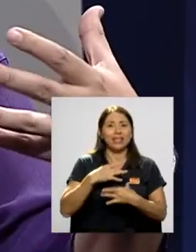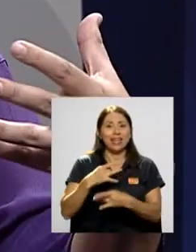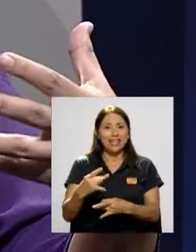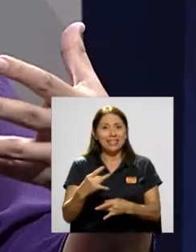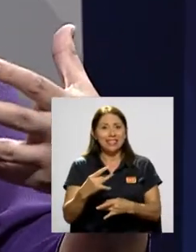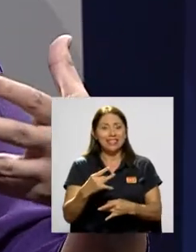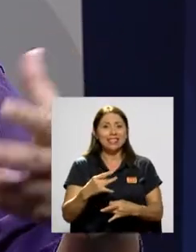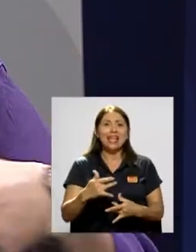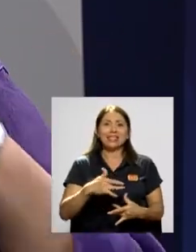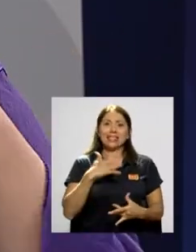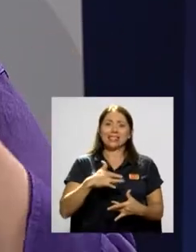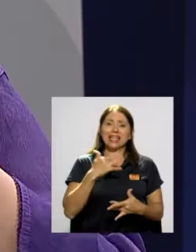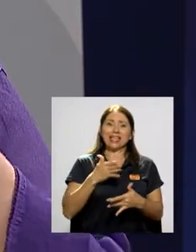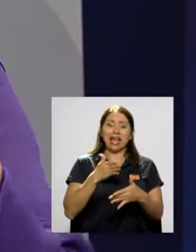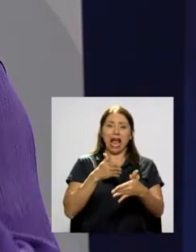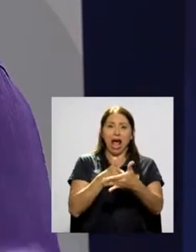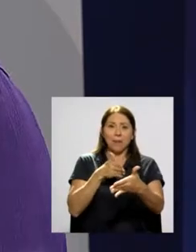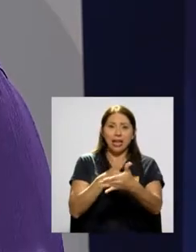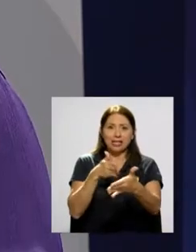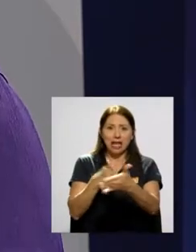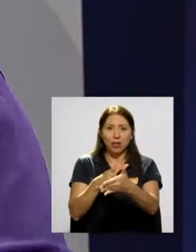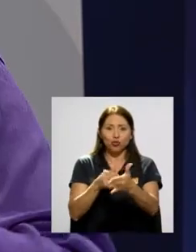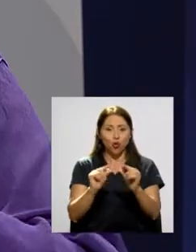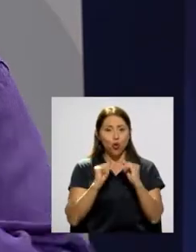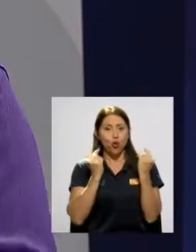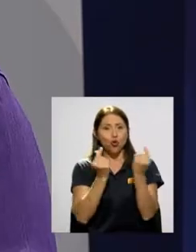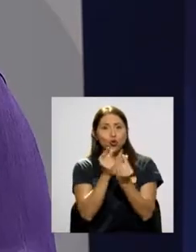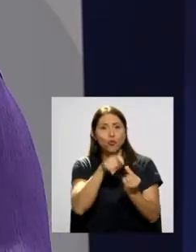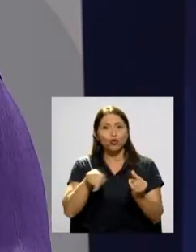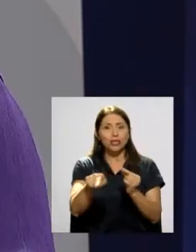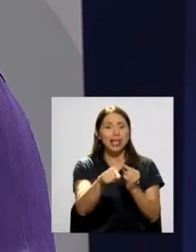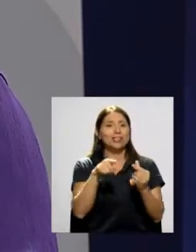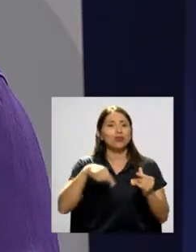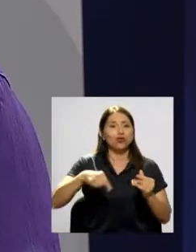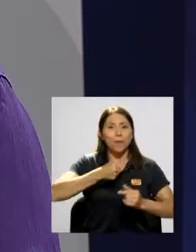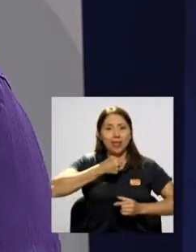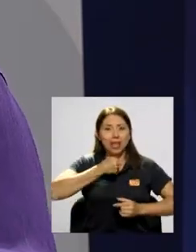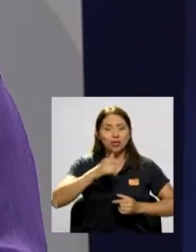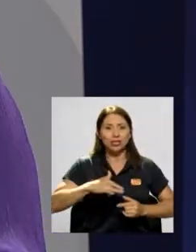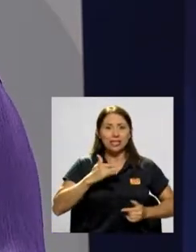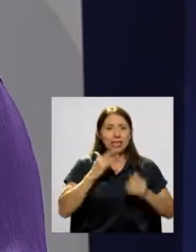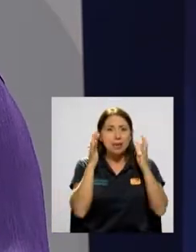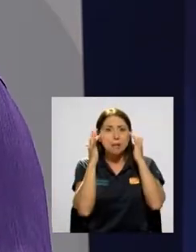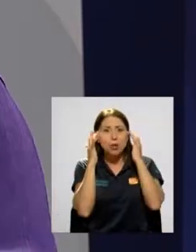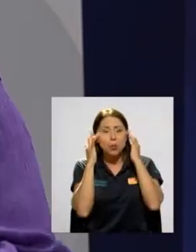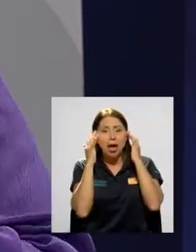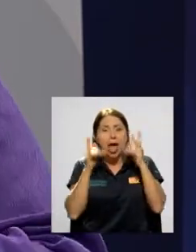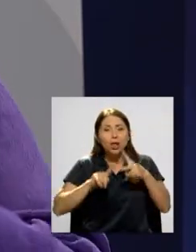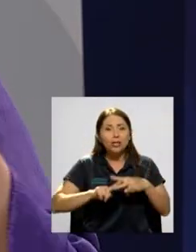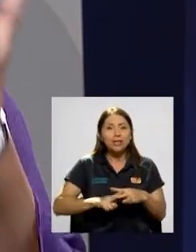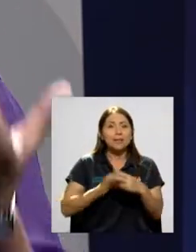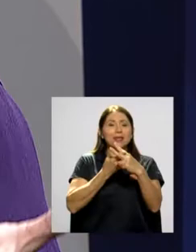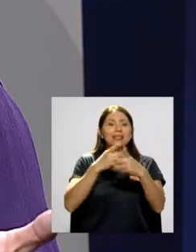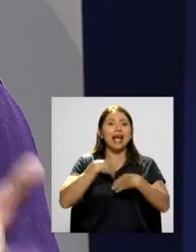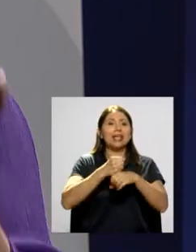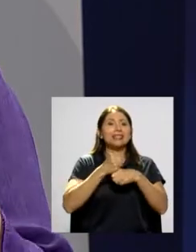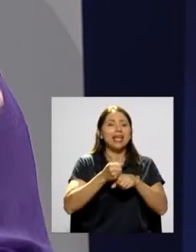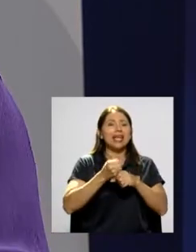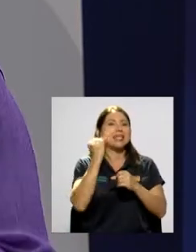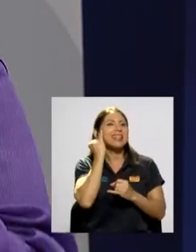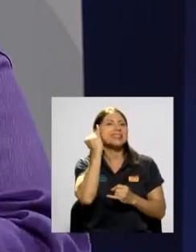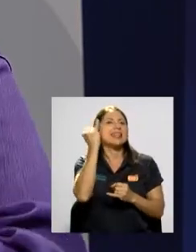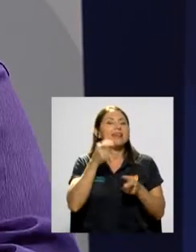de estos conglomerados mediáticos se sienten preocupados y empiezan, por ejemplo, a hacer iniciativas de control de datos,